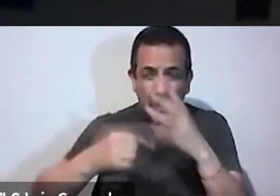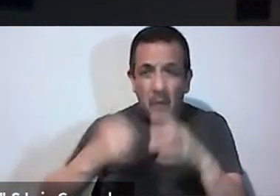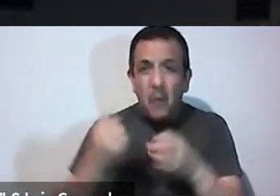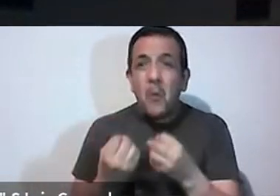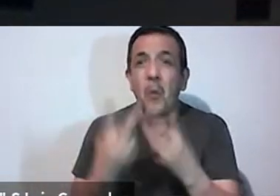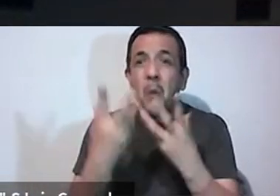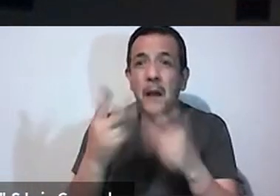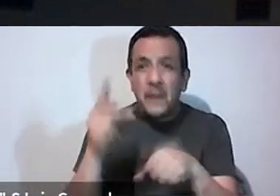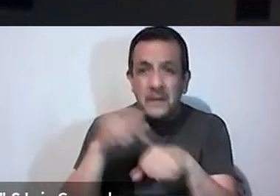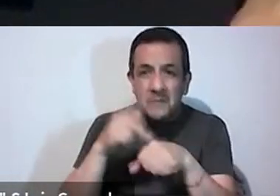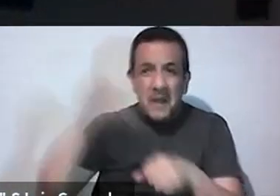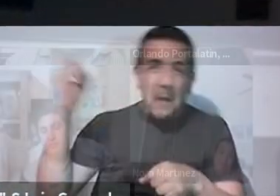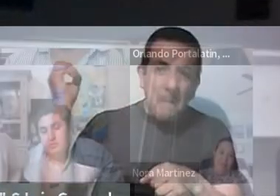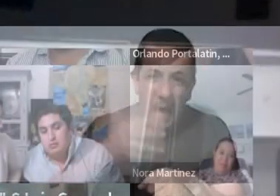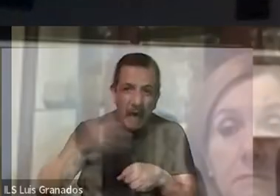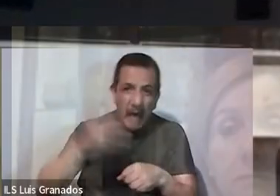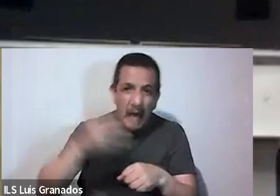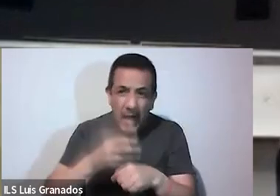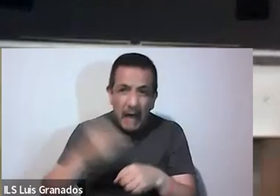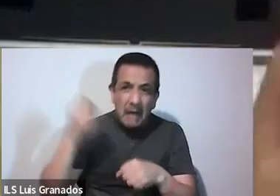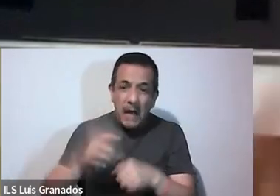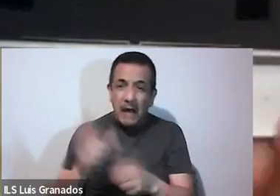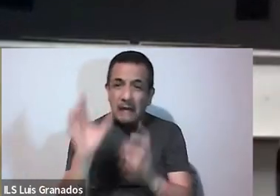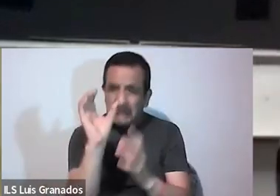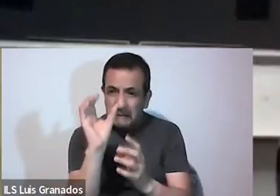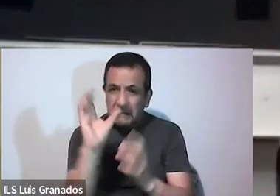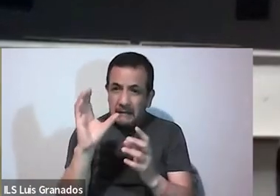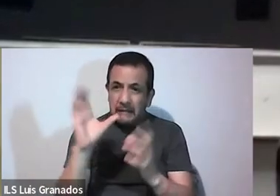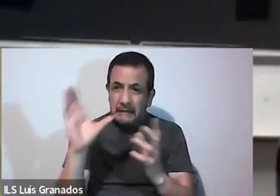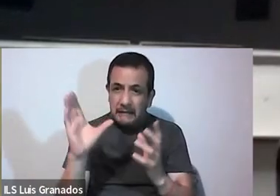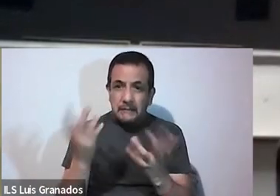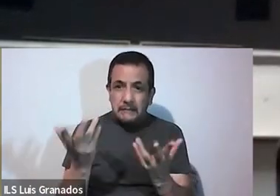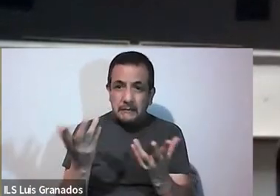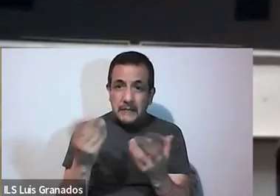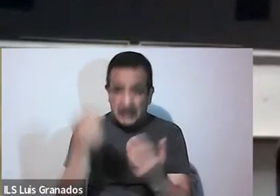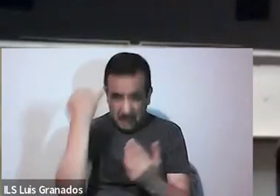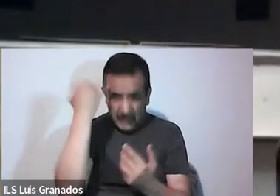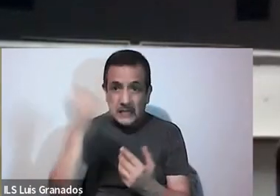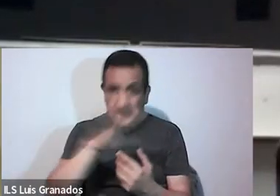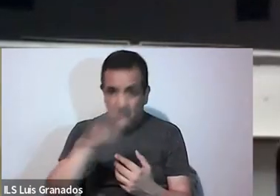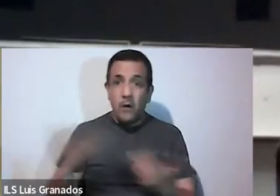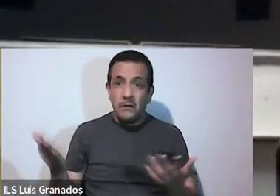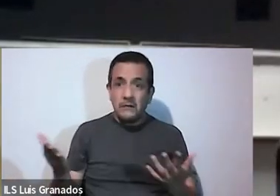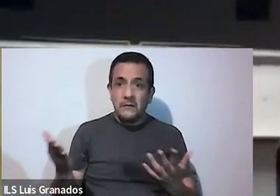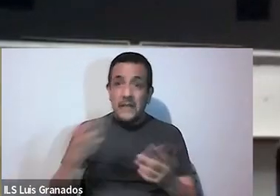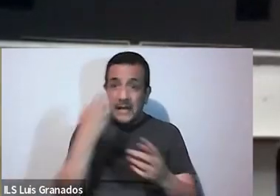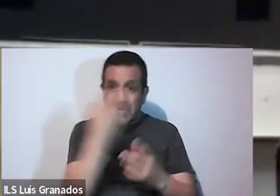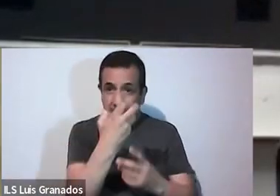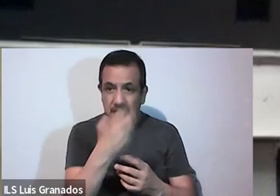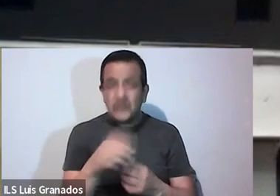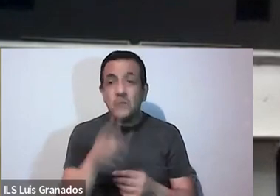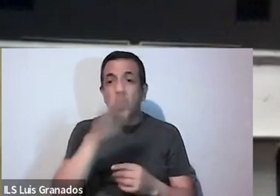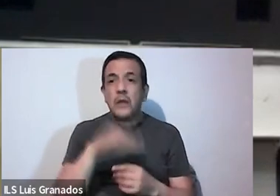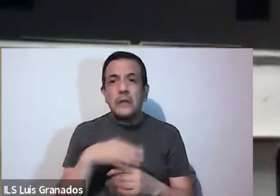para matarte? ¿Y a qué velocidad y de qué tamaño? ¿Se imaginan la muerte? O sea, una muerte